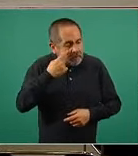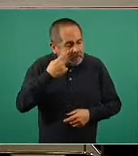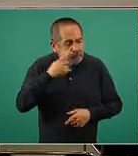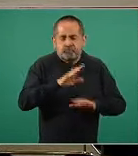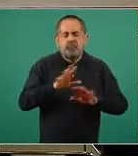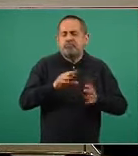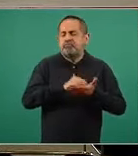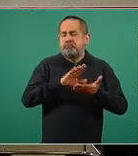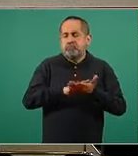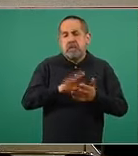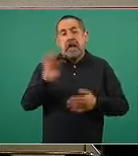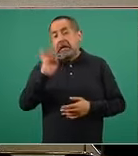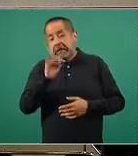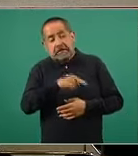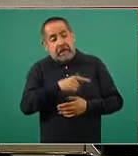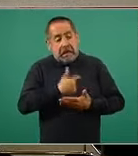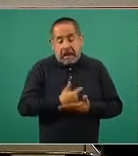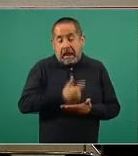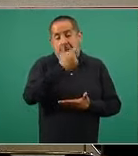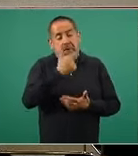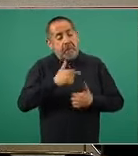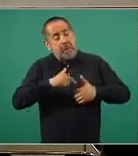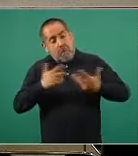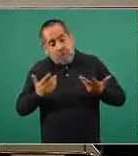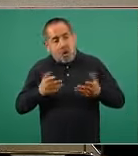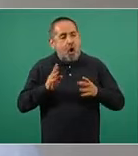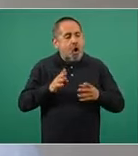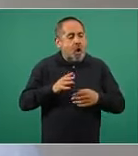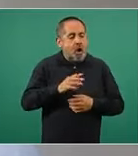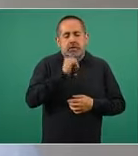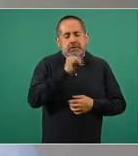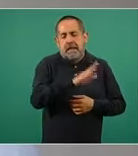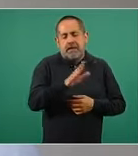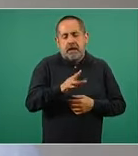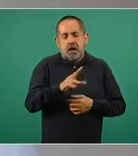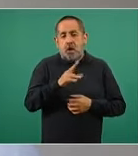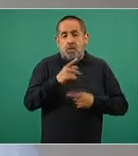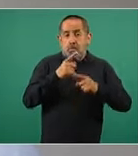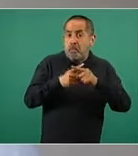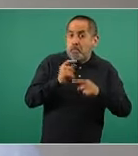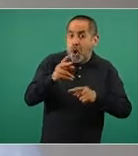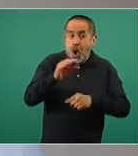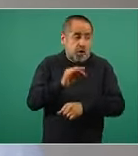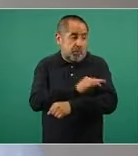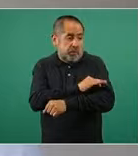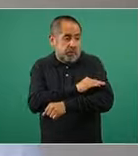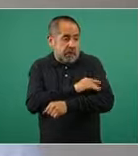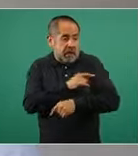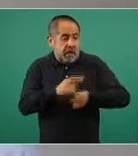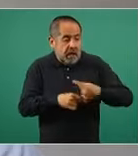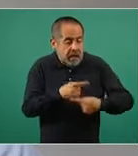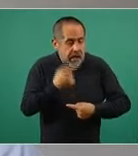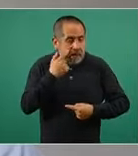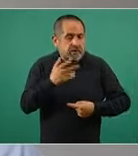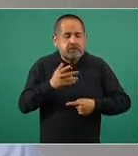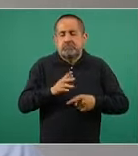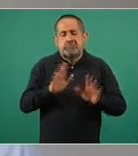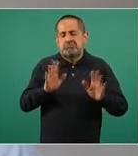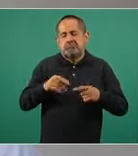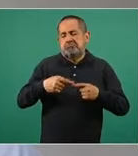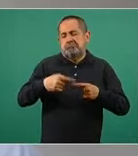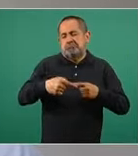si alguna de ellas efectivamente hubiera estado asociada de forma causal, y esto lo iremos sabiendo en